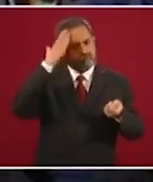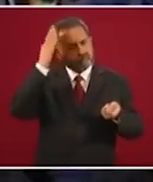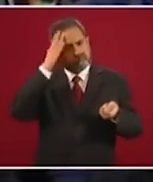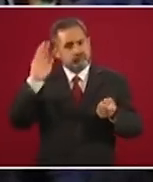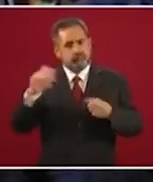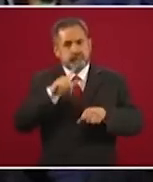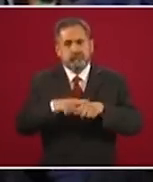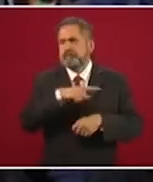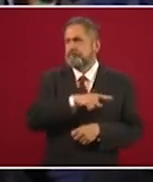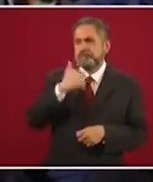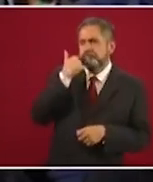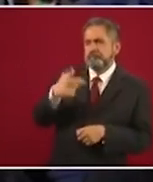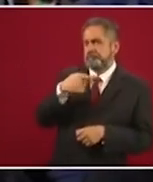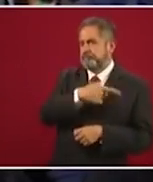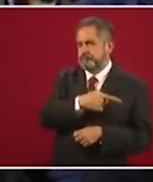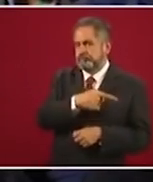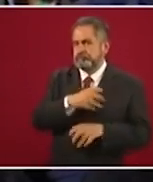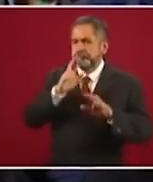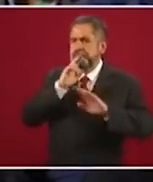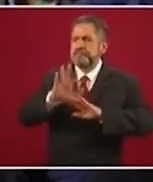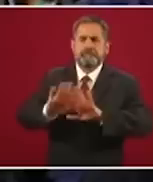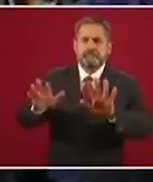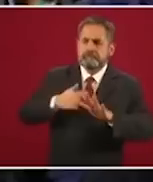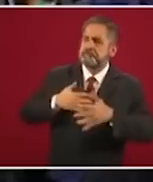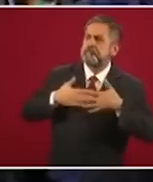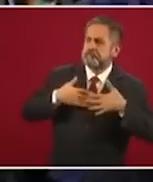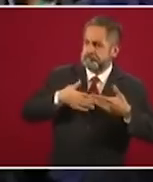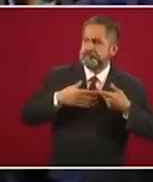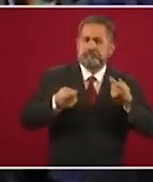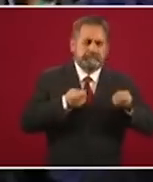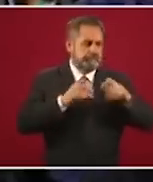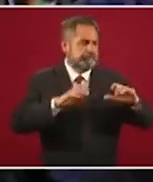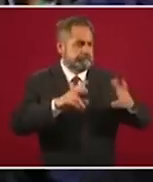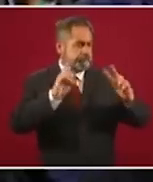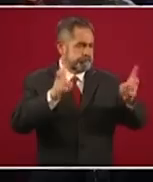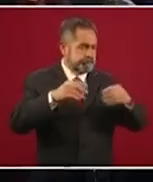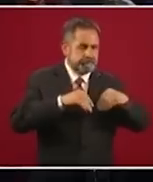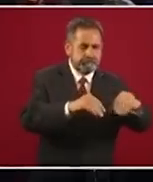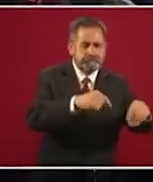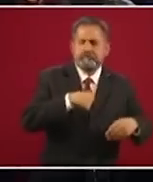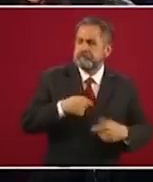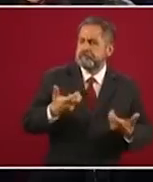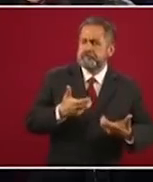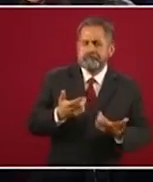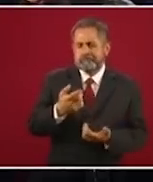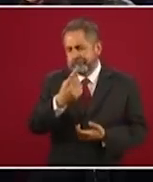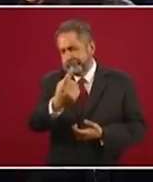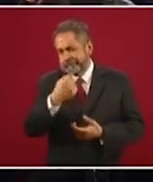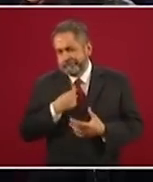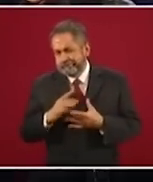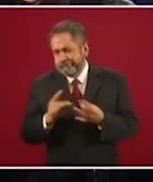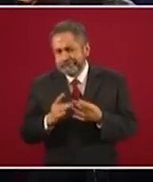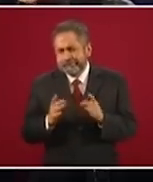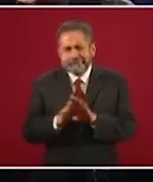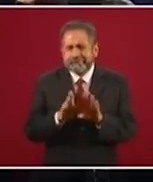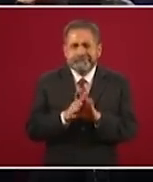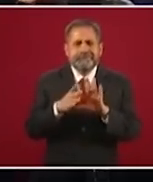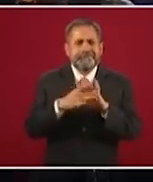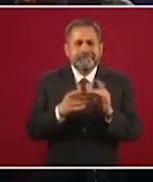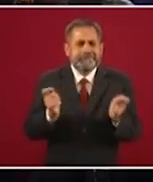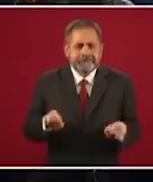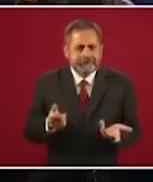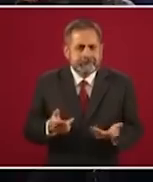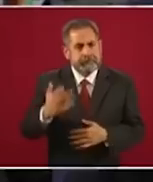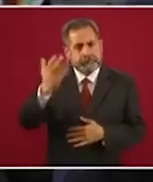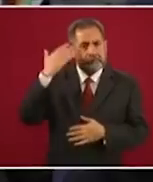federalizado, porque bueno, pues ellos aseguran que prefieren mantener el control sobre algunos temas de operación. Si nos pudiera, por favor, aclarar cómo está esta situación. O sea,